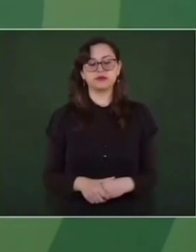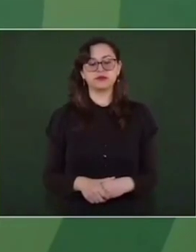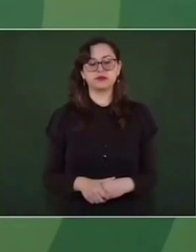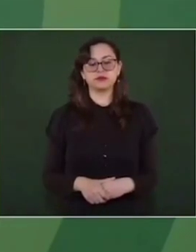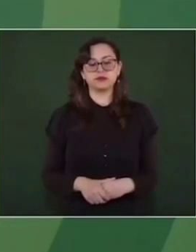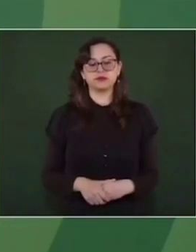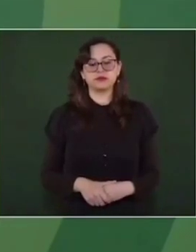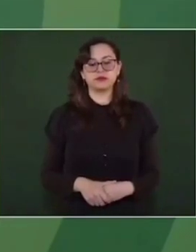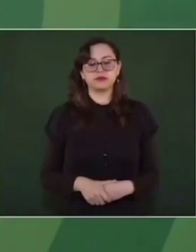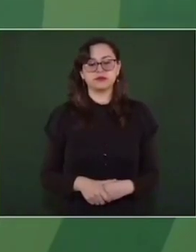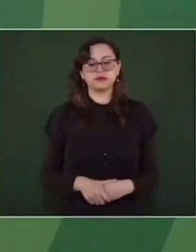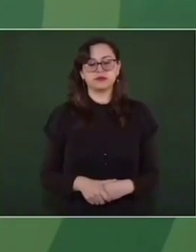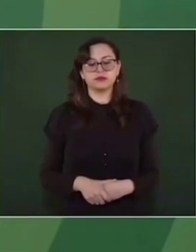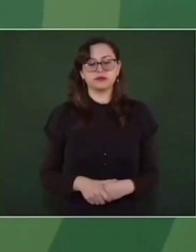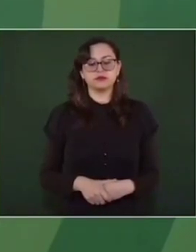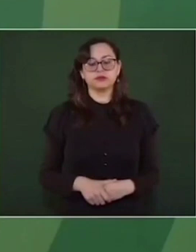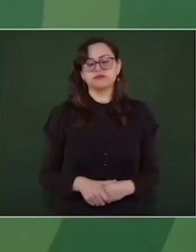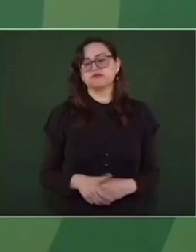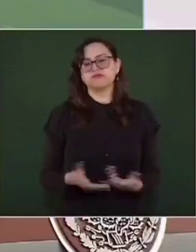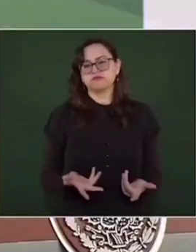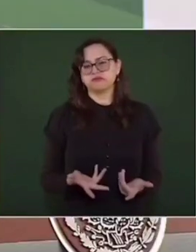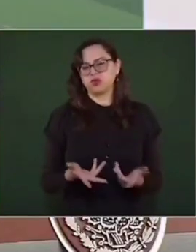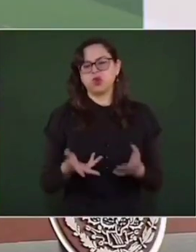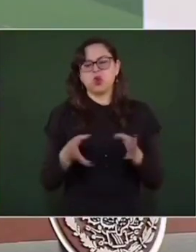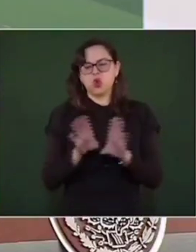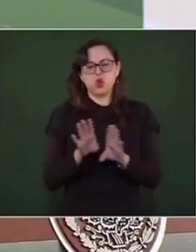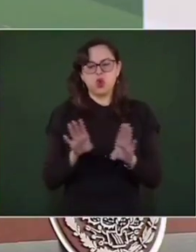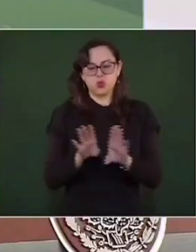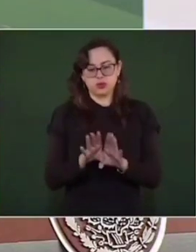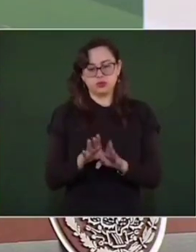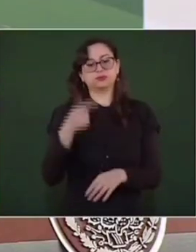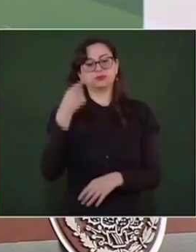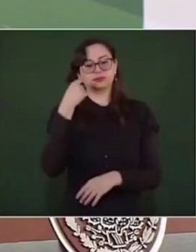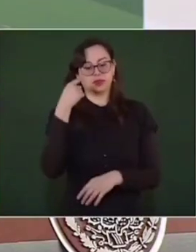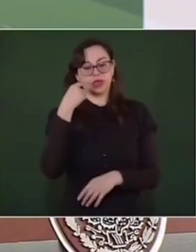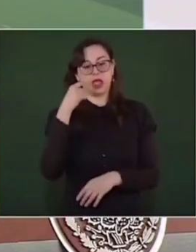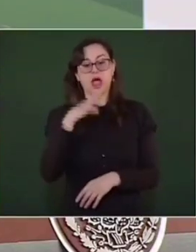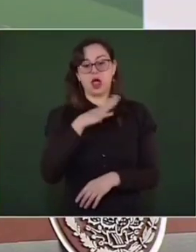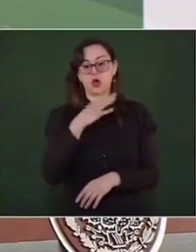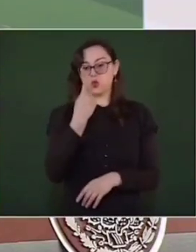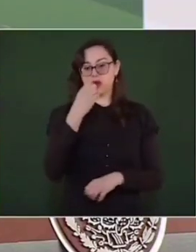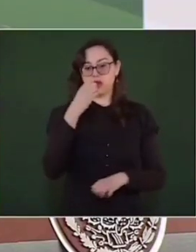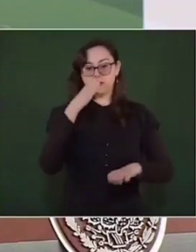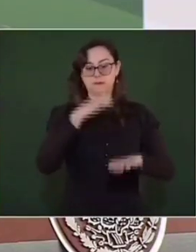está dispuesto de la siguiente manera. La empresa Nive Systems,